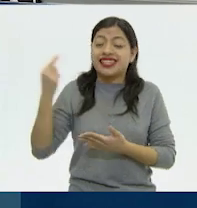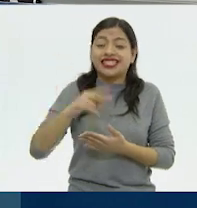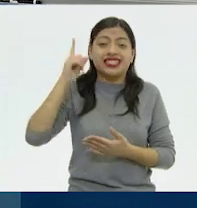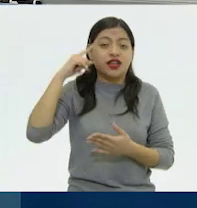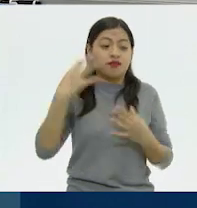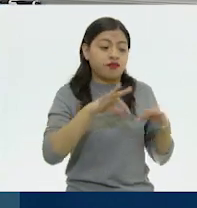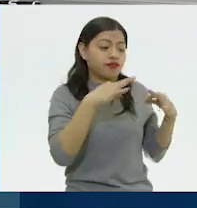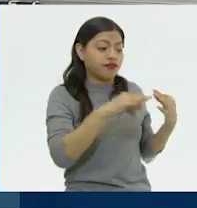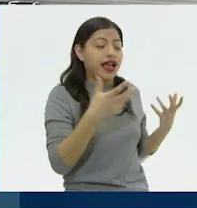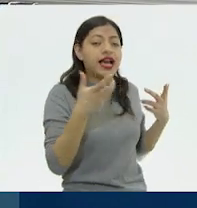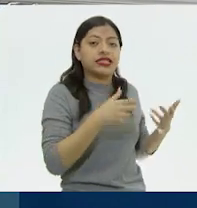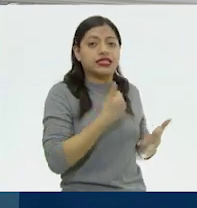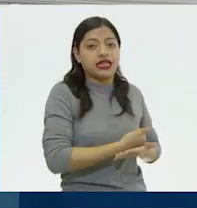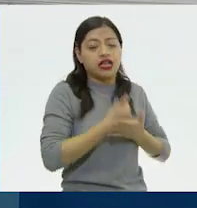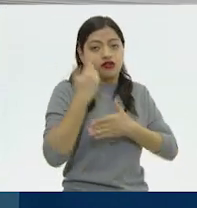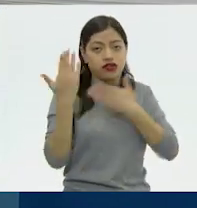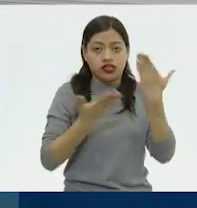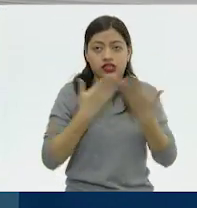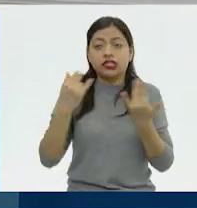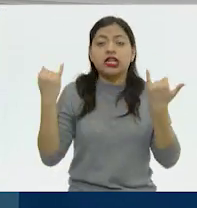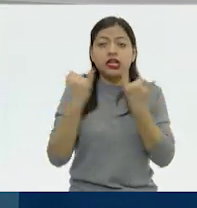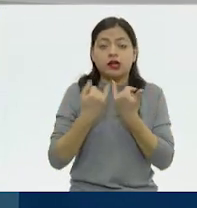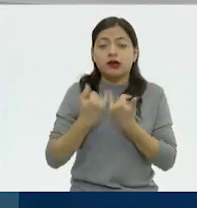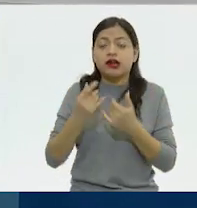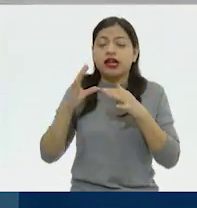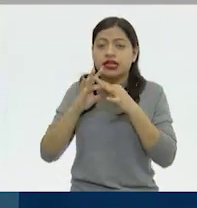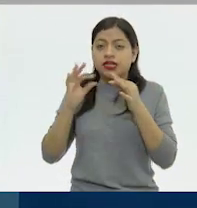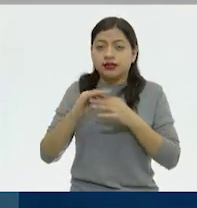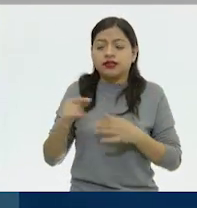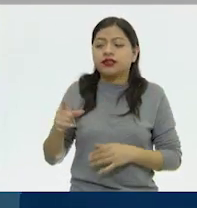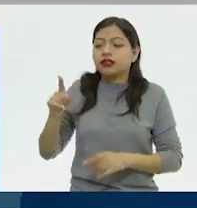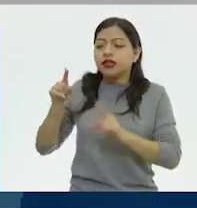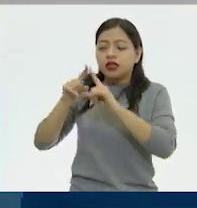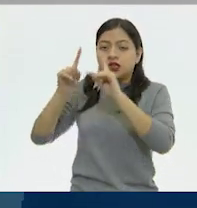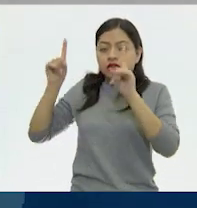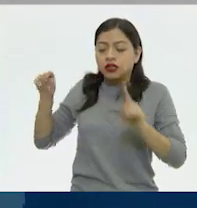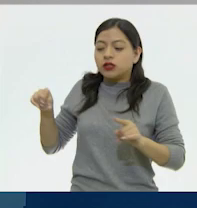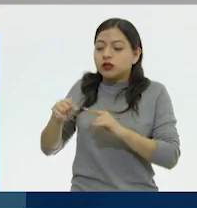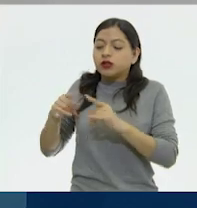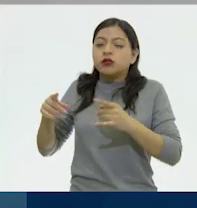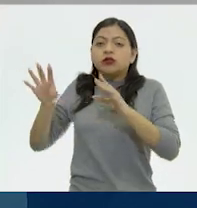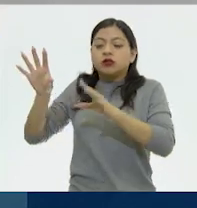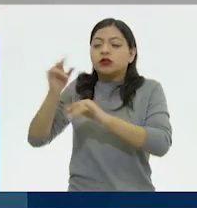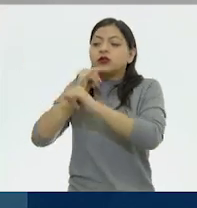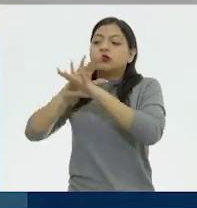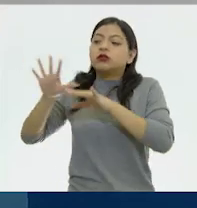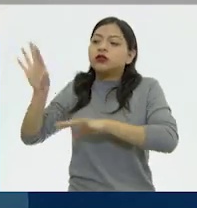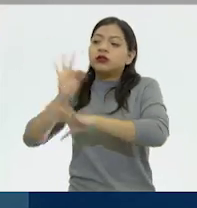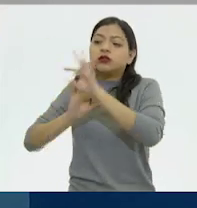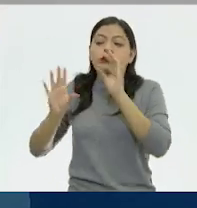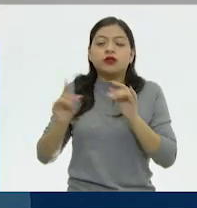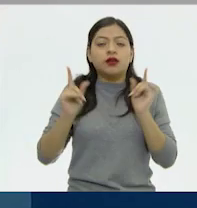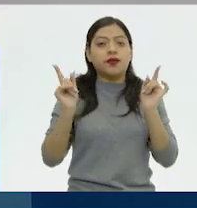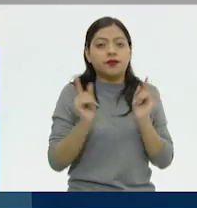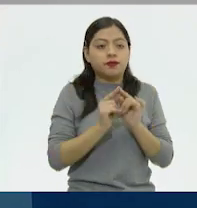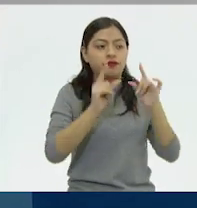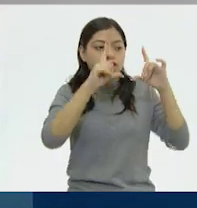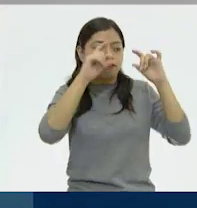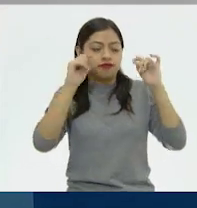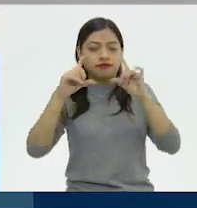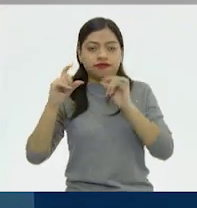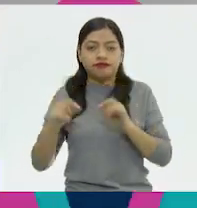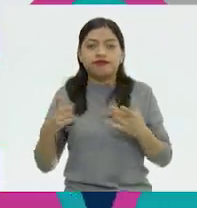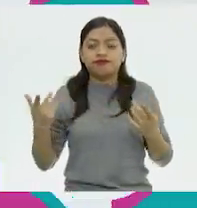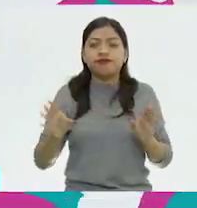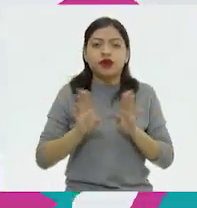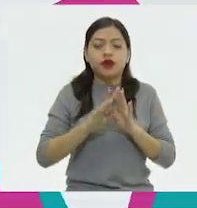los organizadores que estudiamos fue el cuadro sinóptico, ¿lo recuerdas? A continuación te mostraré el cuadro sinóptico que empleamos para dicho